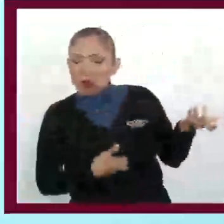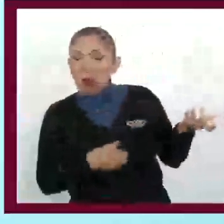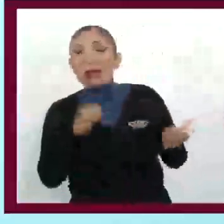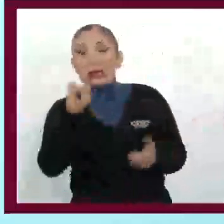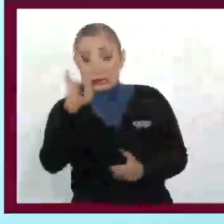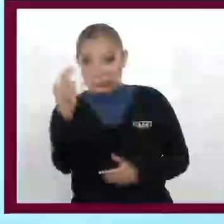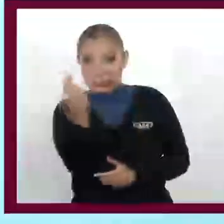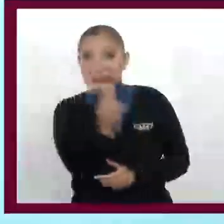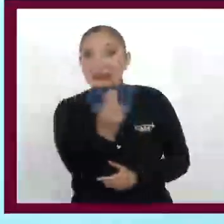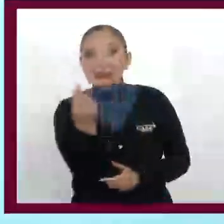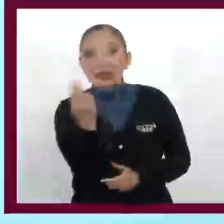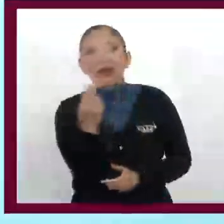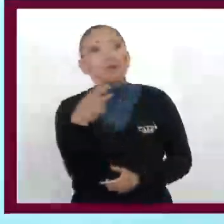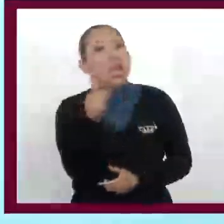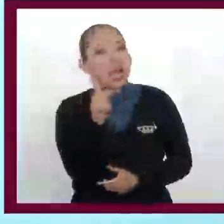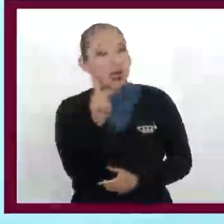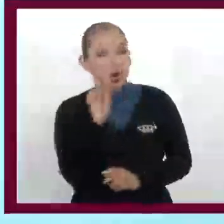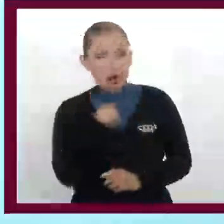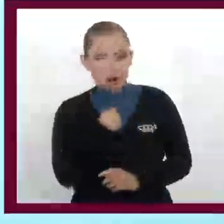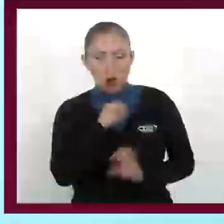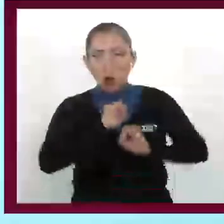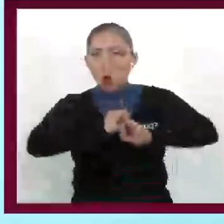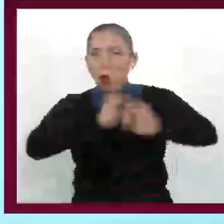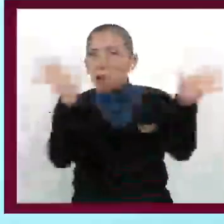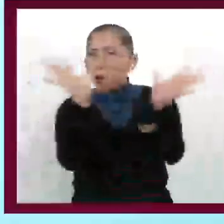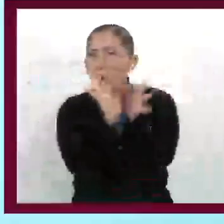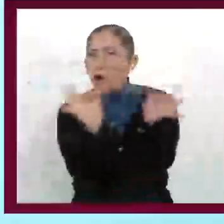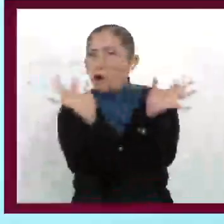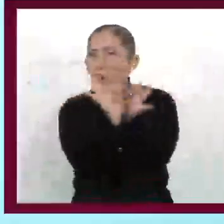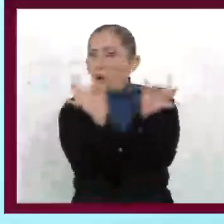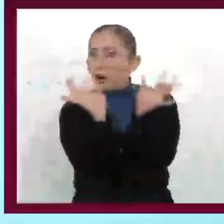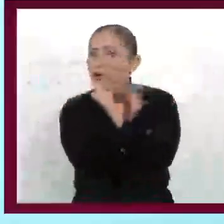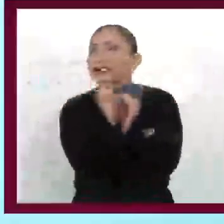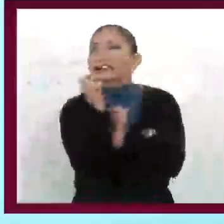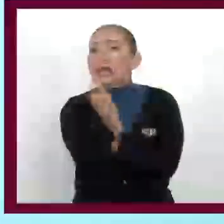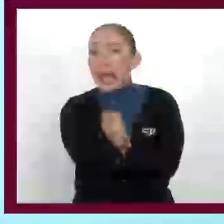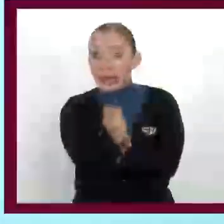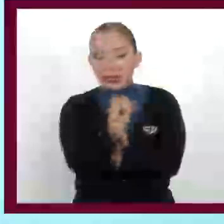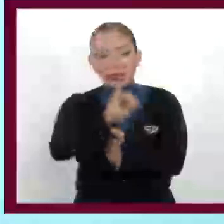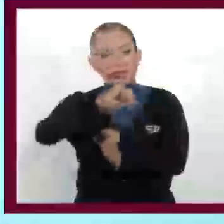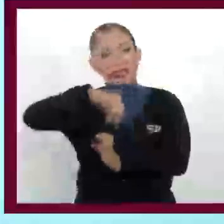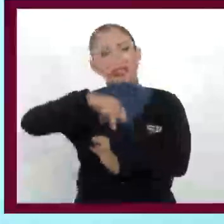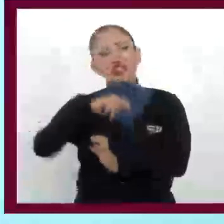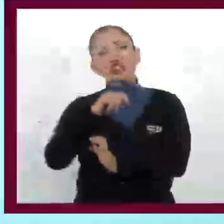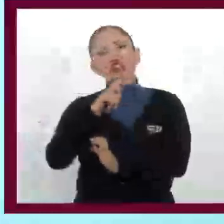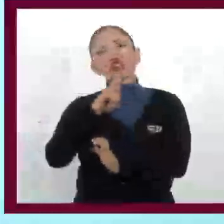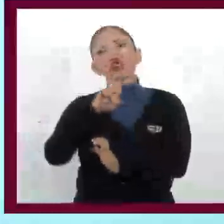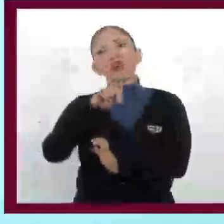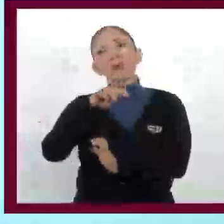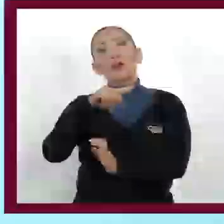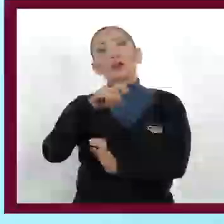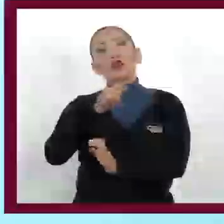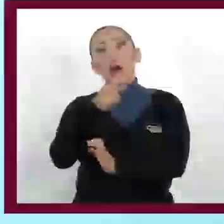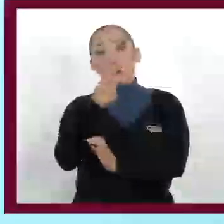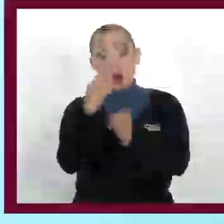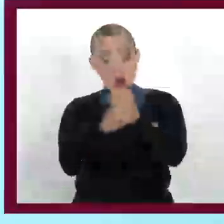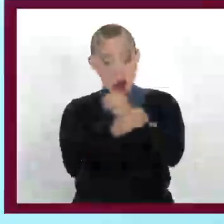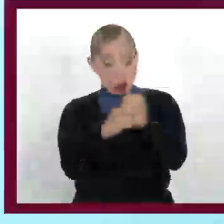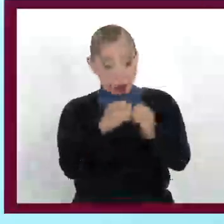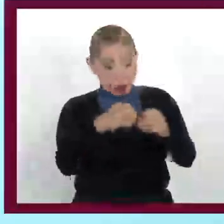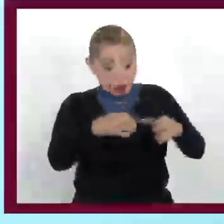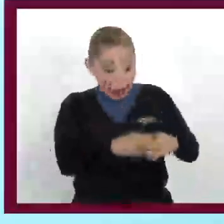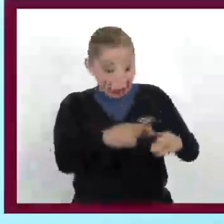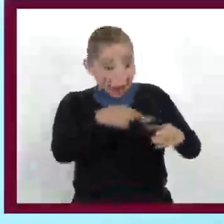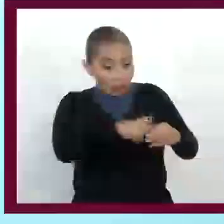necesitan instrumentos. Solo déjame aclarar que cuando me refiero a instrumento, no hablo solo de un objeto